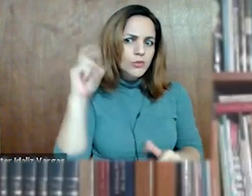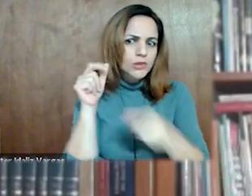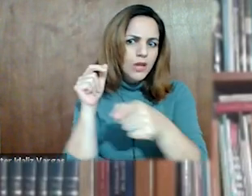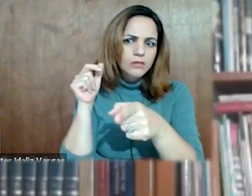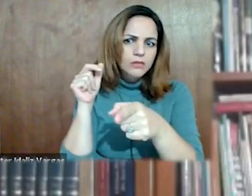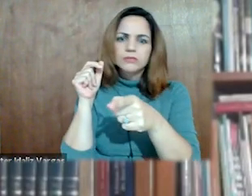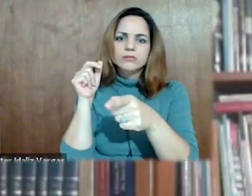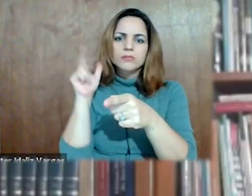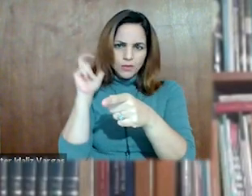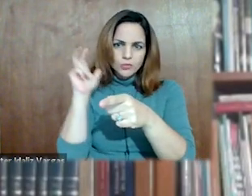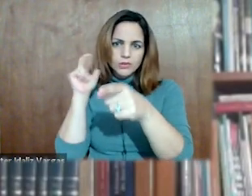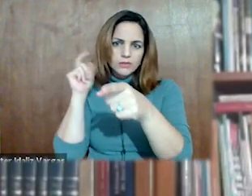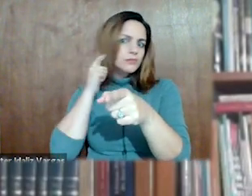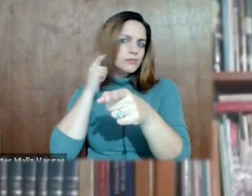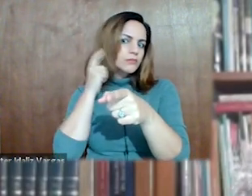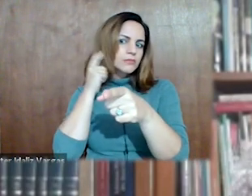¿Me escuchas, Ana Irma?